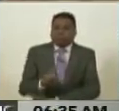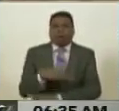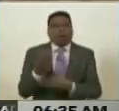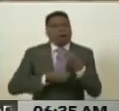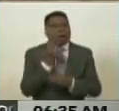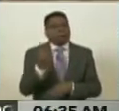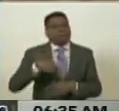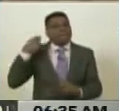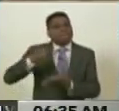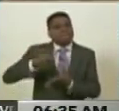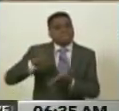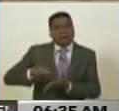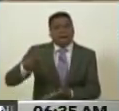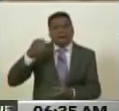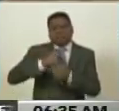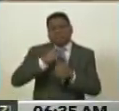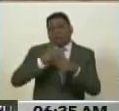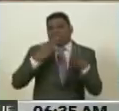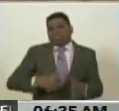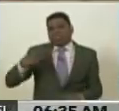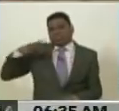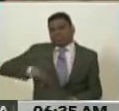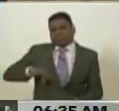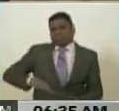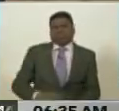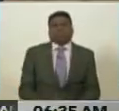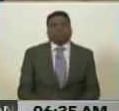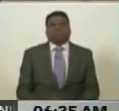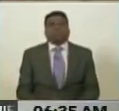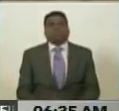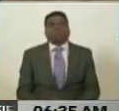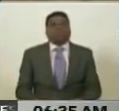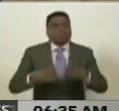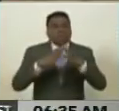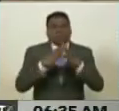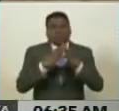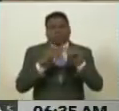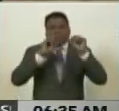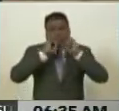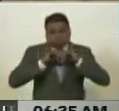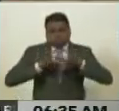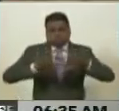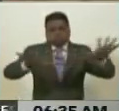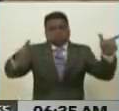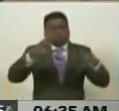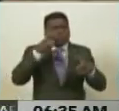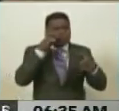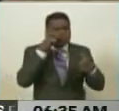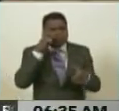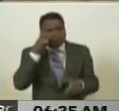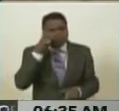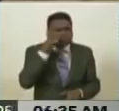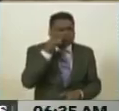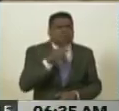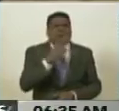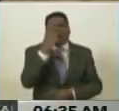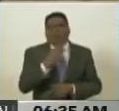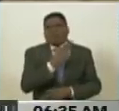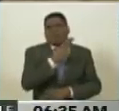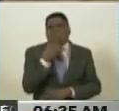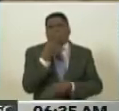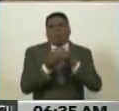Bolivariana. También hemos conversado con el su presidente, el compatriota Will Rangel y bueno, hay todo un despliegue para eh monitorear muy de cerca el cumplimiento de